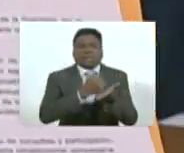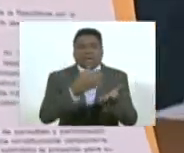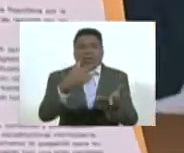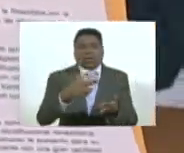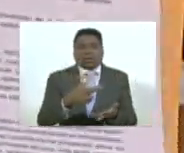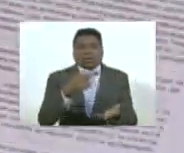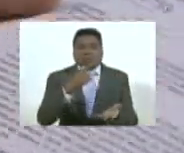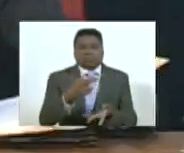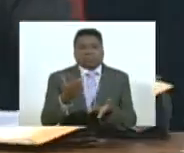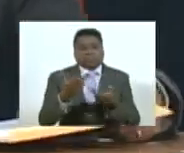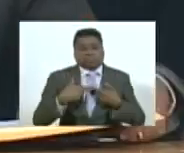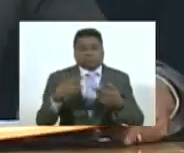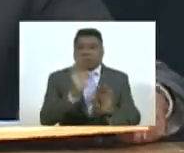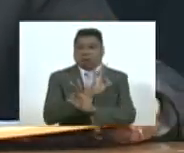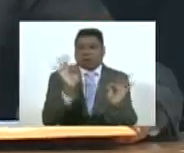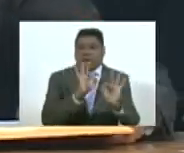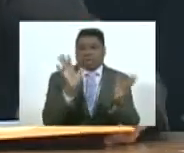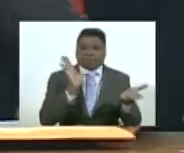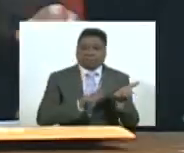recibido.